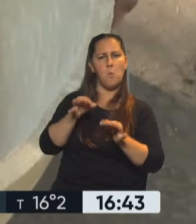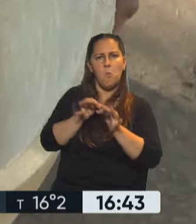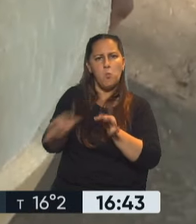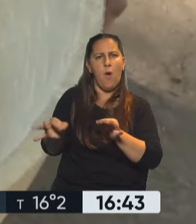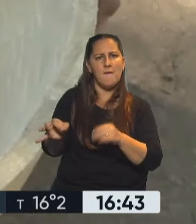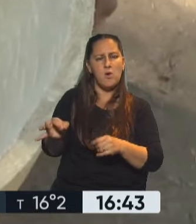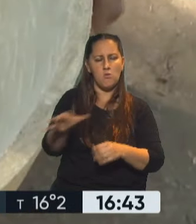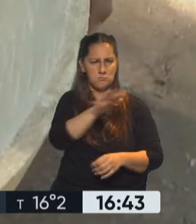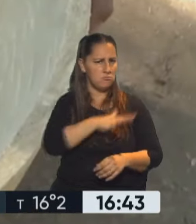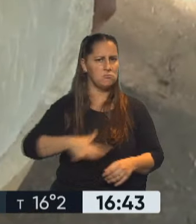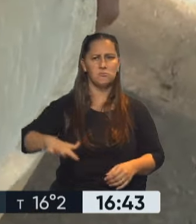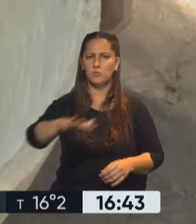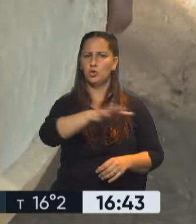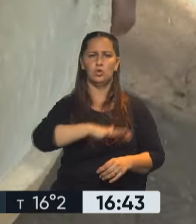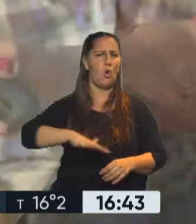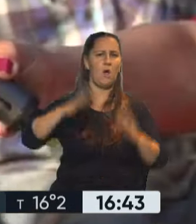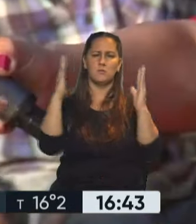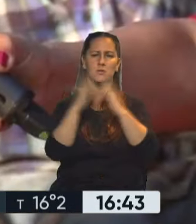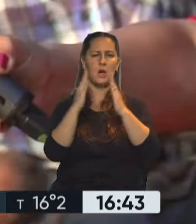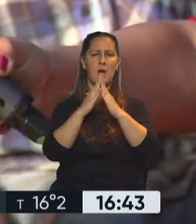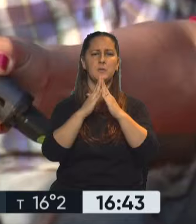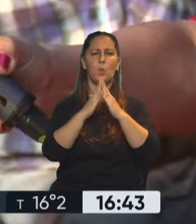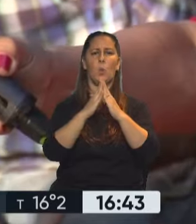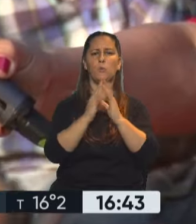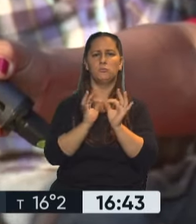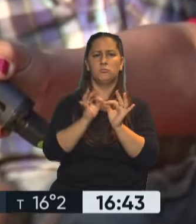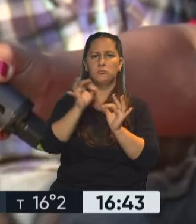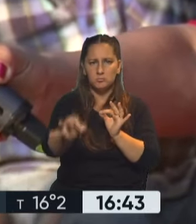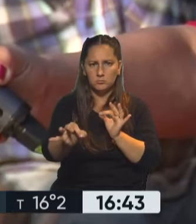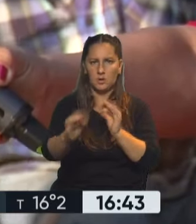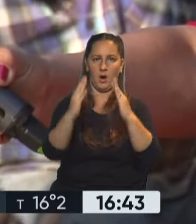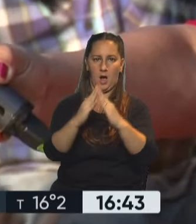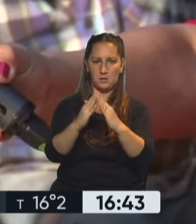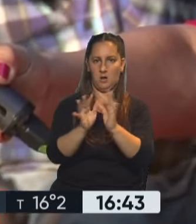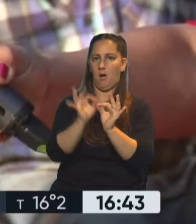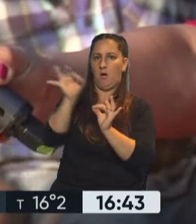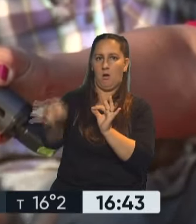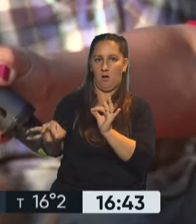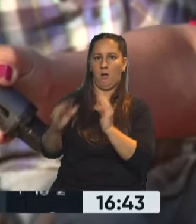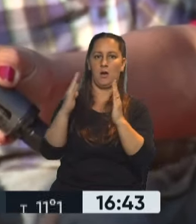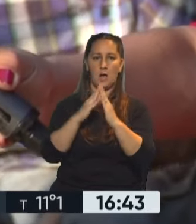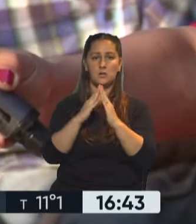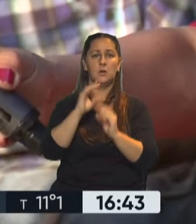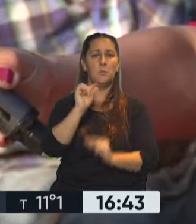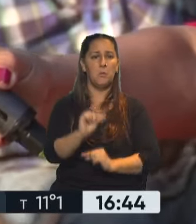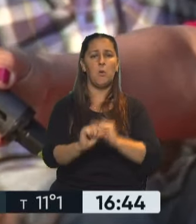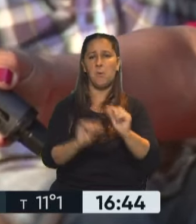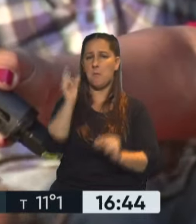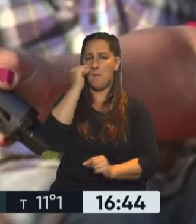Nosotros, toda esta parte era una zona rural, que era una casa, después de un kilómetro recién había una casa aquí. Así que, y bueno, y así empezamos con mi